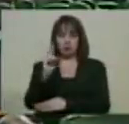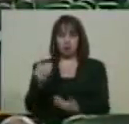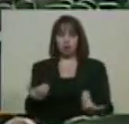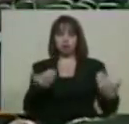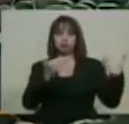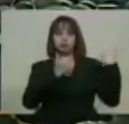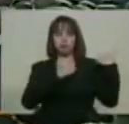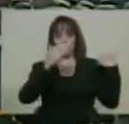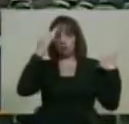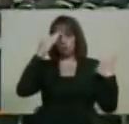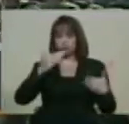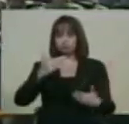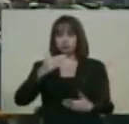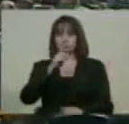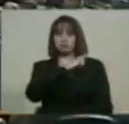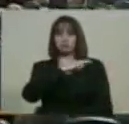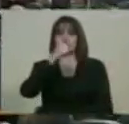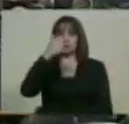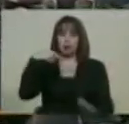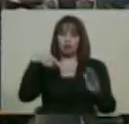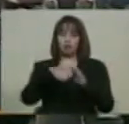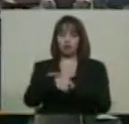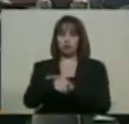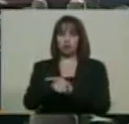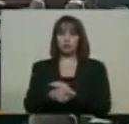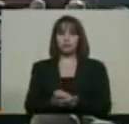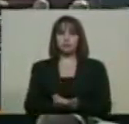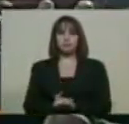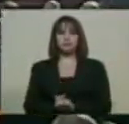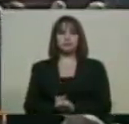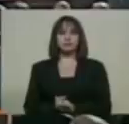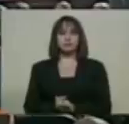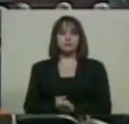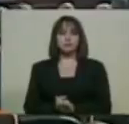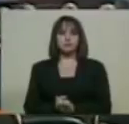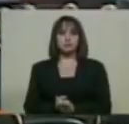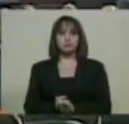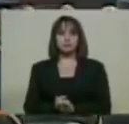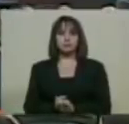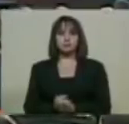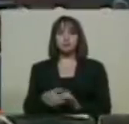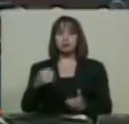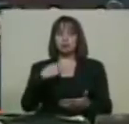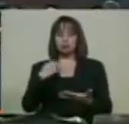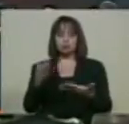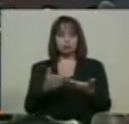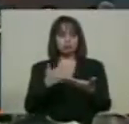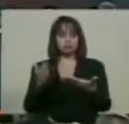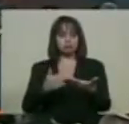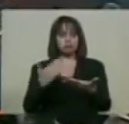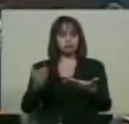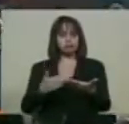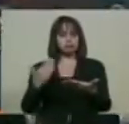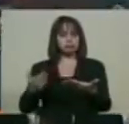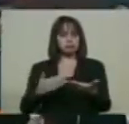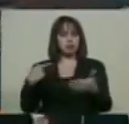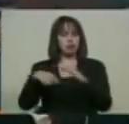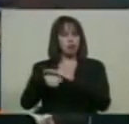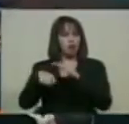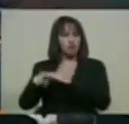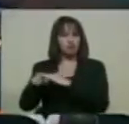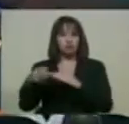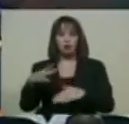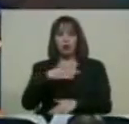en jefe a fondo y me puse a estudiar a profundidad